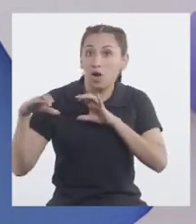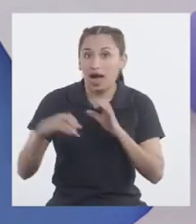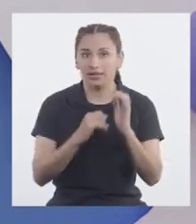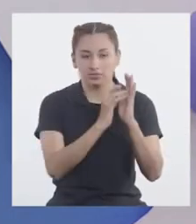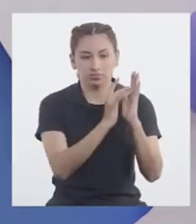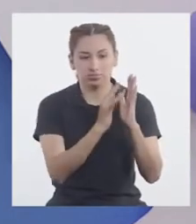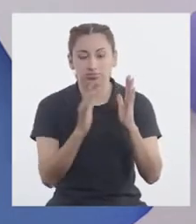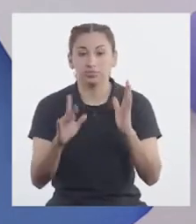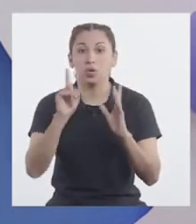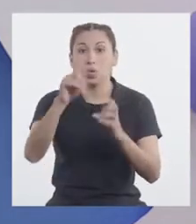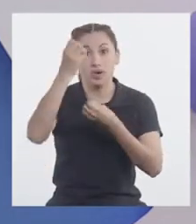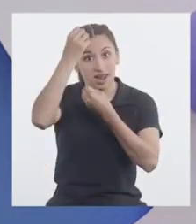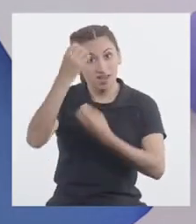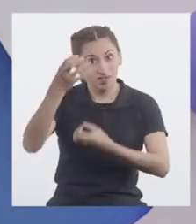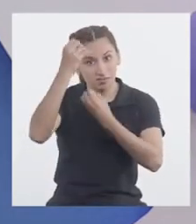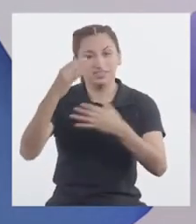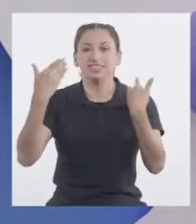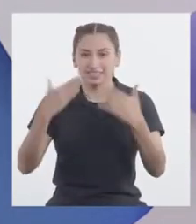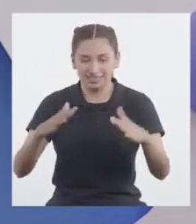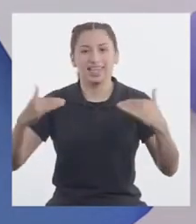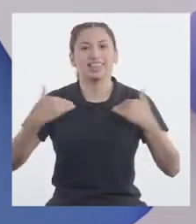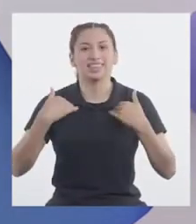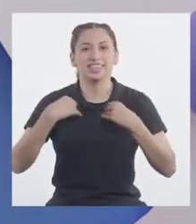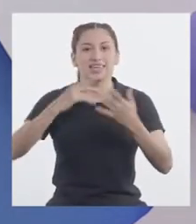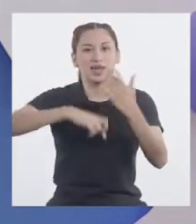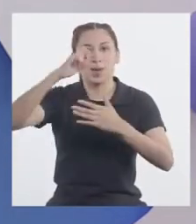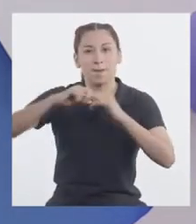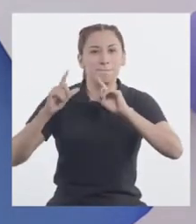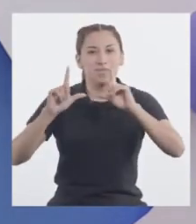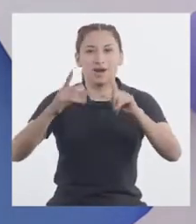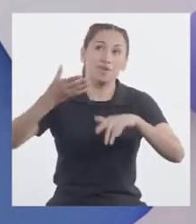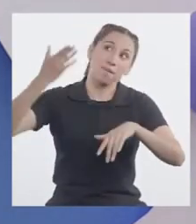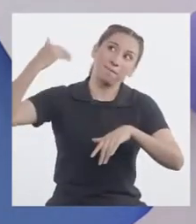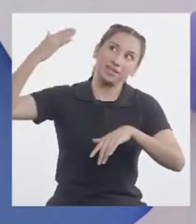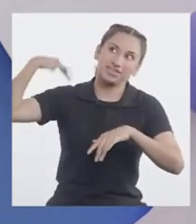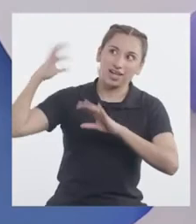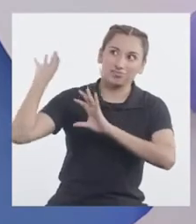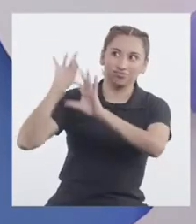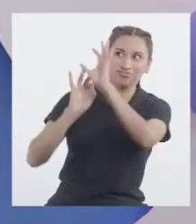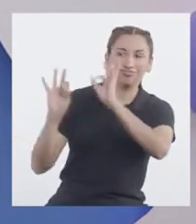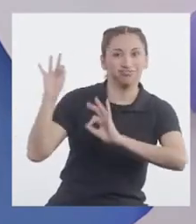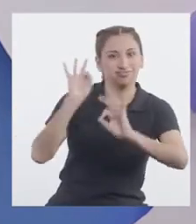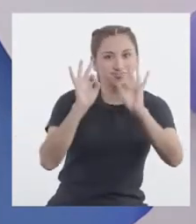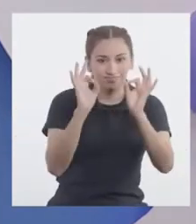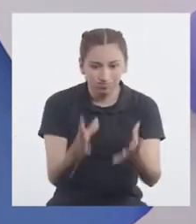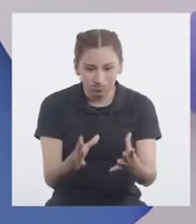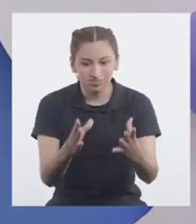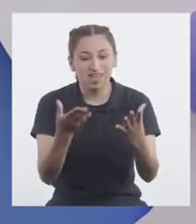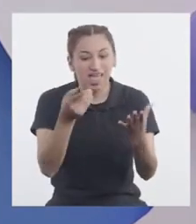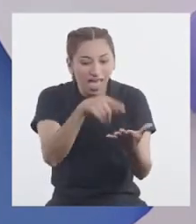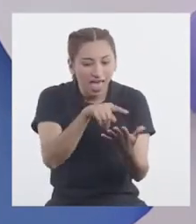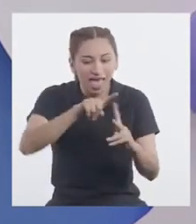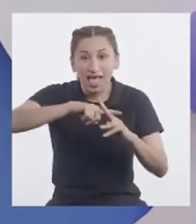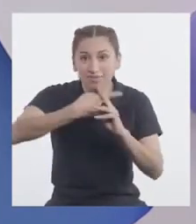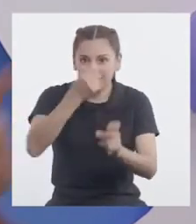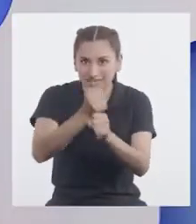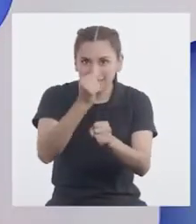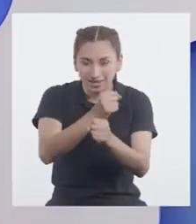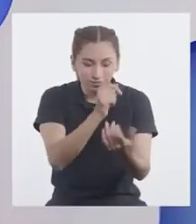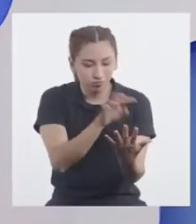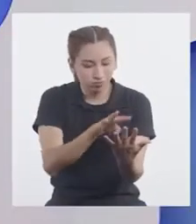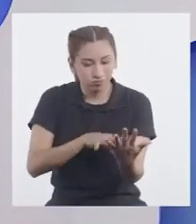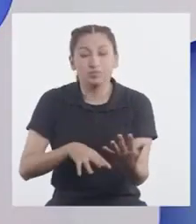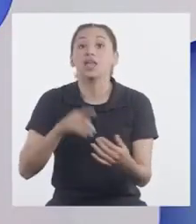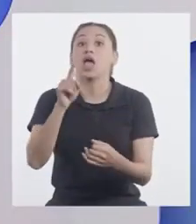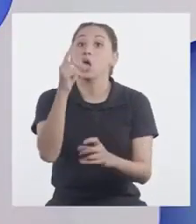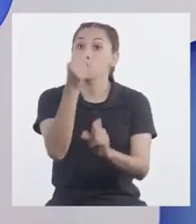Podemos desarrollar un podcast con la información que ya tenemos de los programas anteriores, así que solo es cuestión de planificar y ponerse a trabajar.